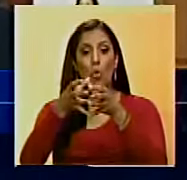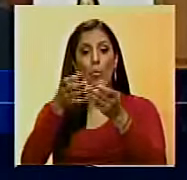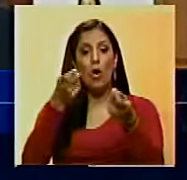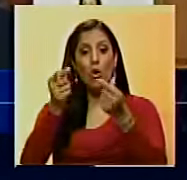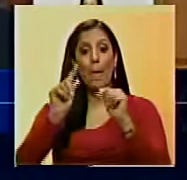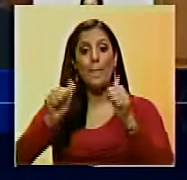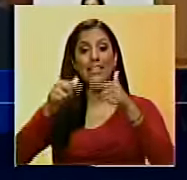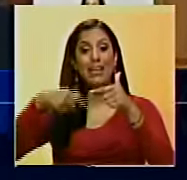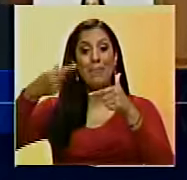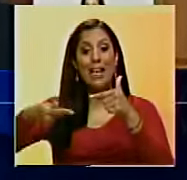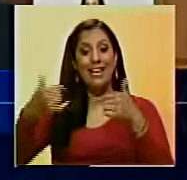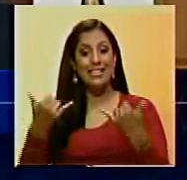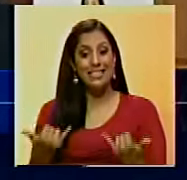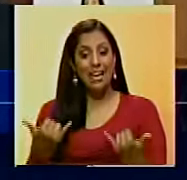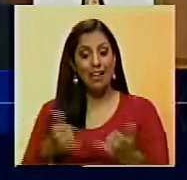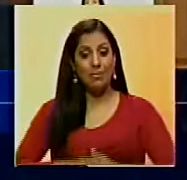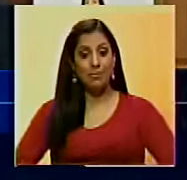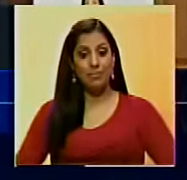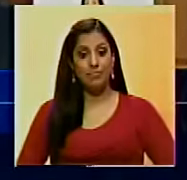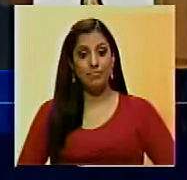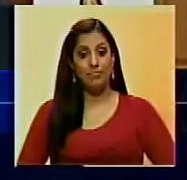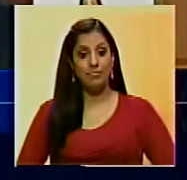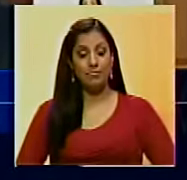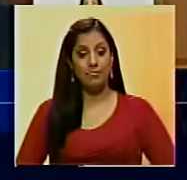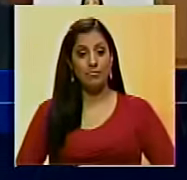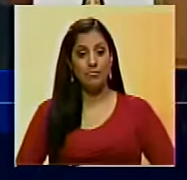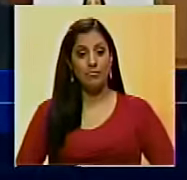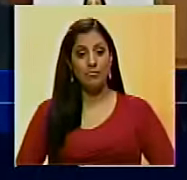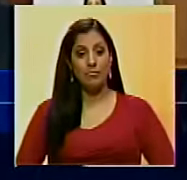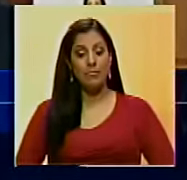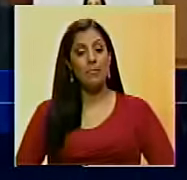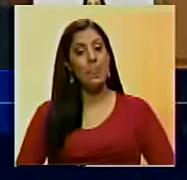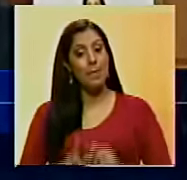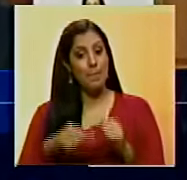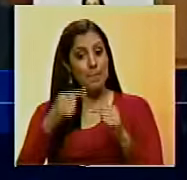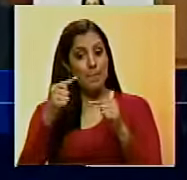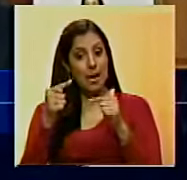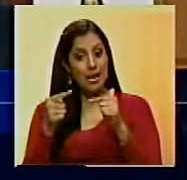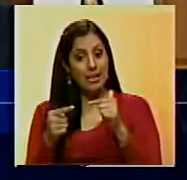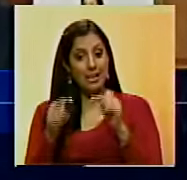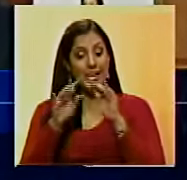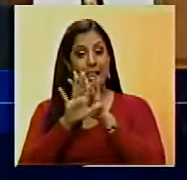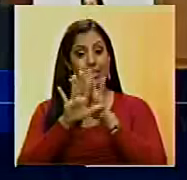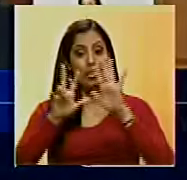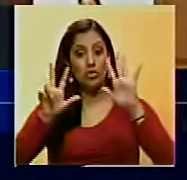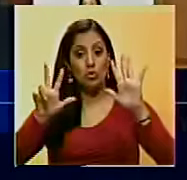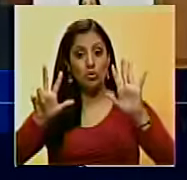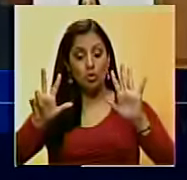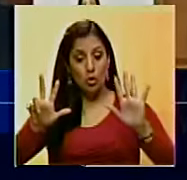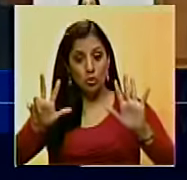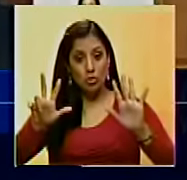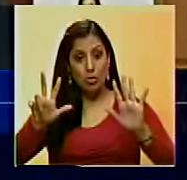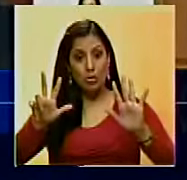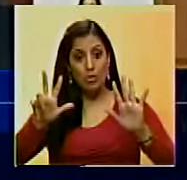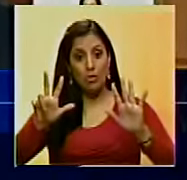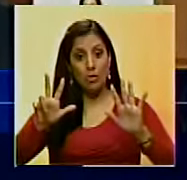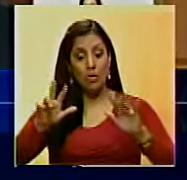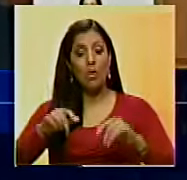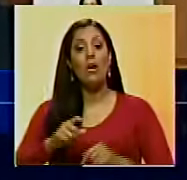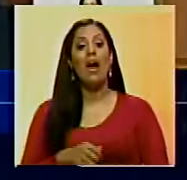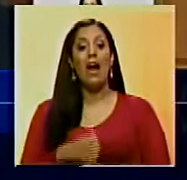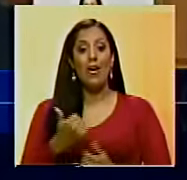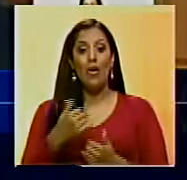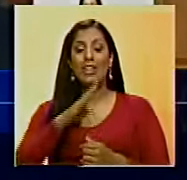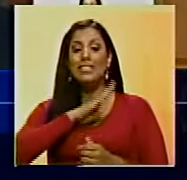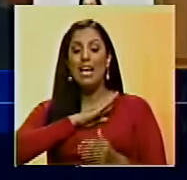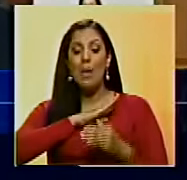de mañana, mañana 18. La banda